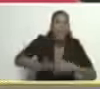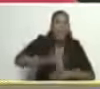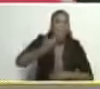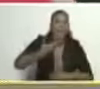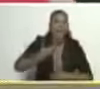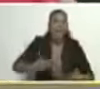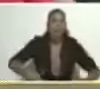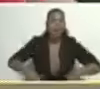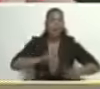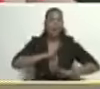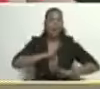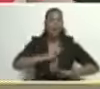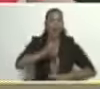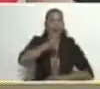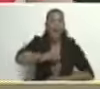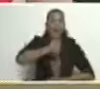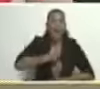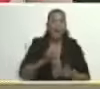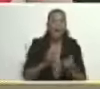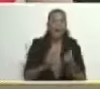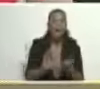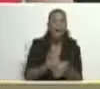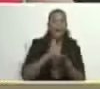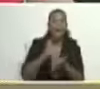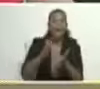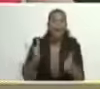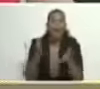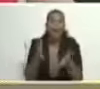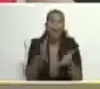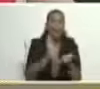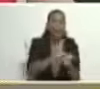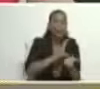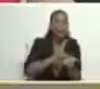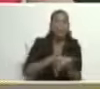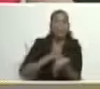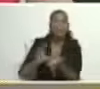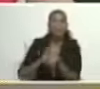para su supervivencia. Even a commander